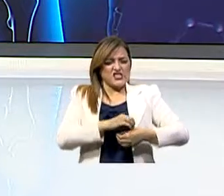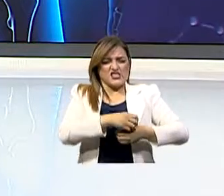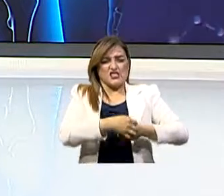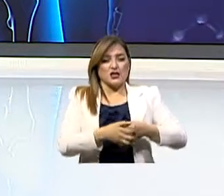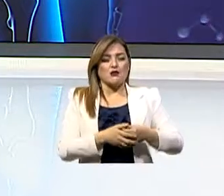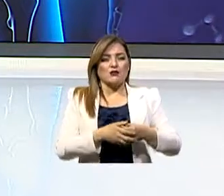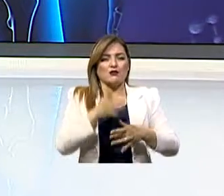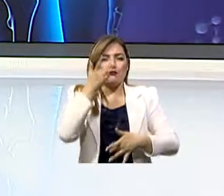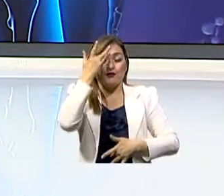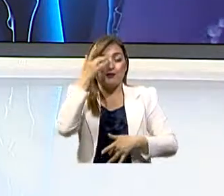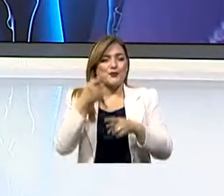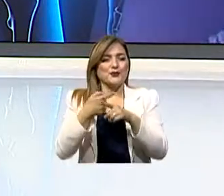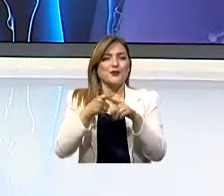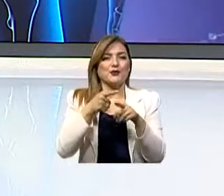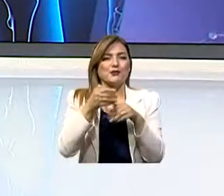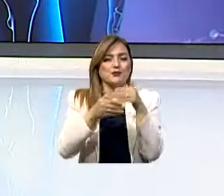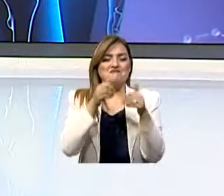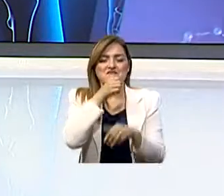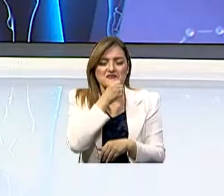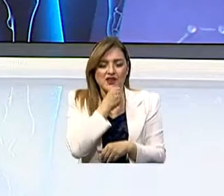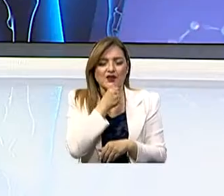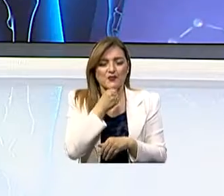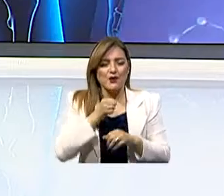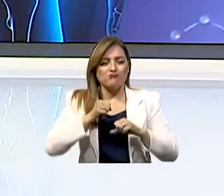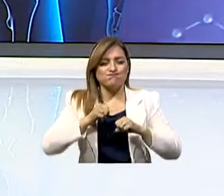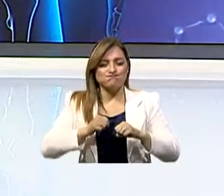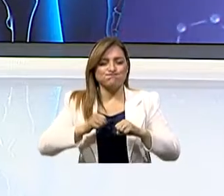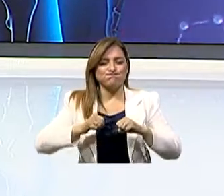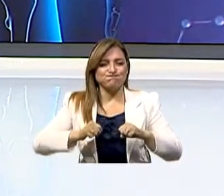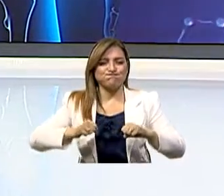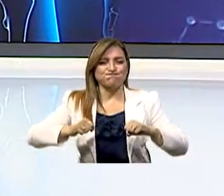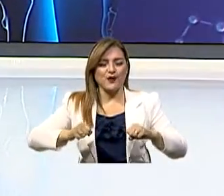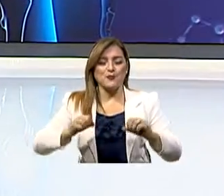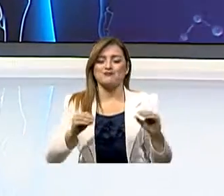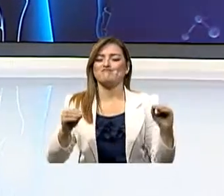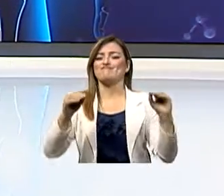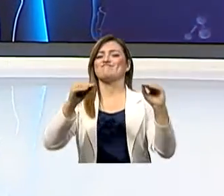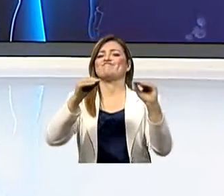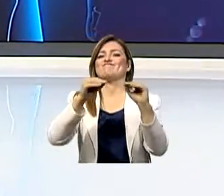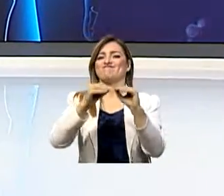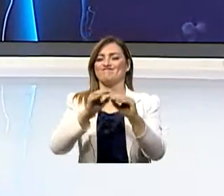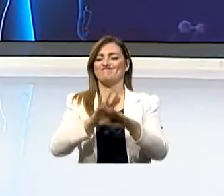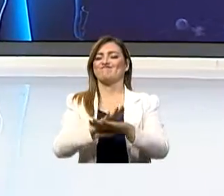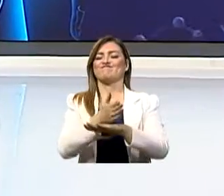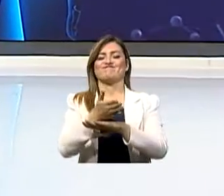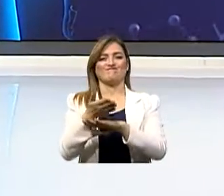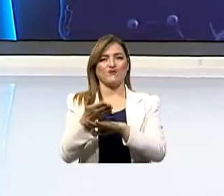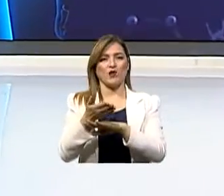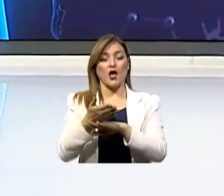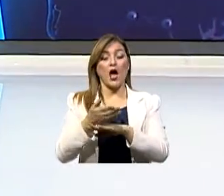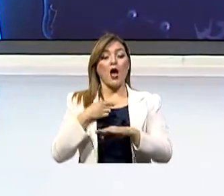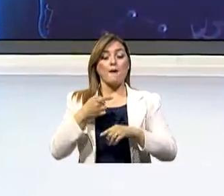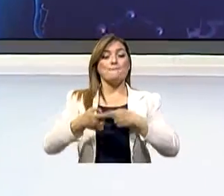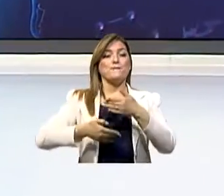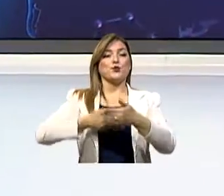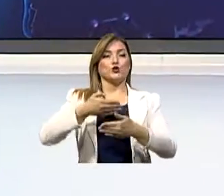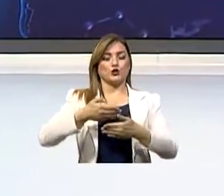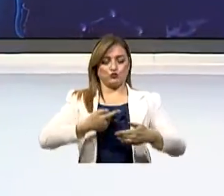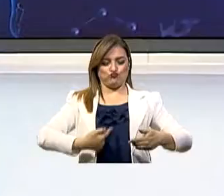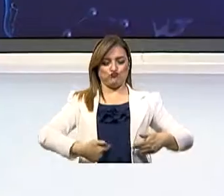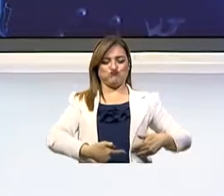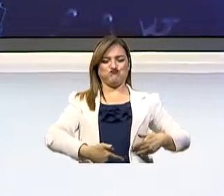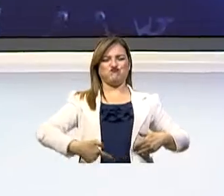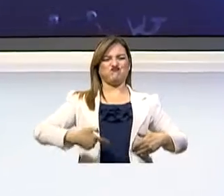conforme nos vamos envejeciendo nuestra edad pues definitivamente hace que disminuya nuestro metabolismo y también disminuye